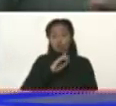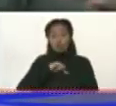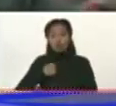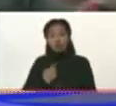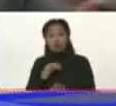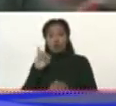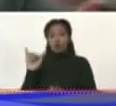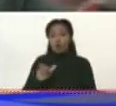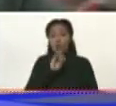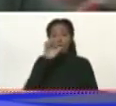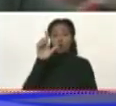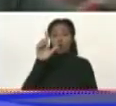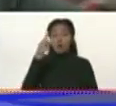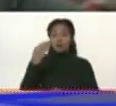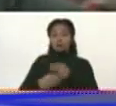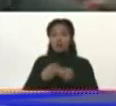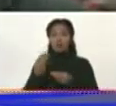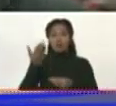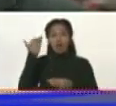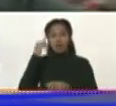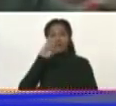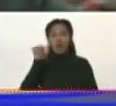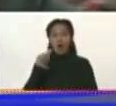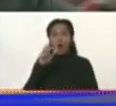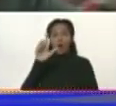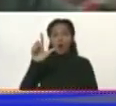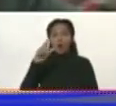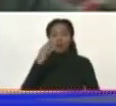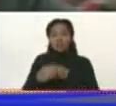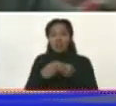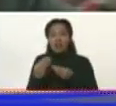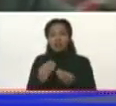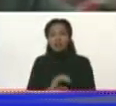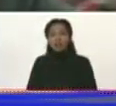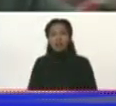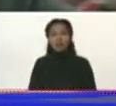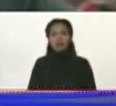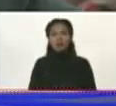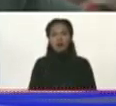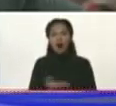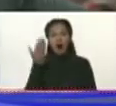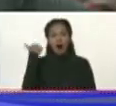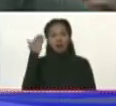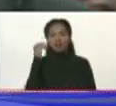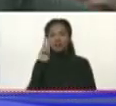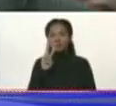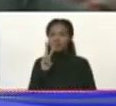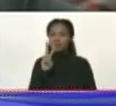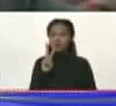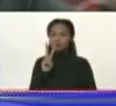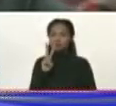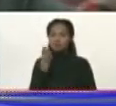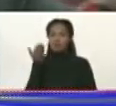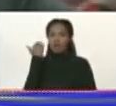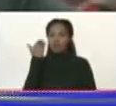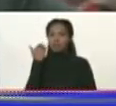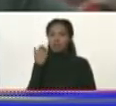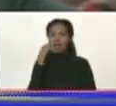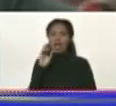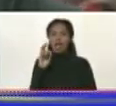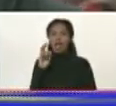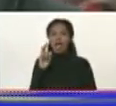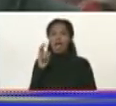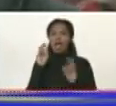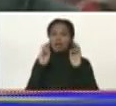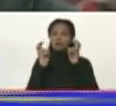desde julio, que se hizo el pasado julio acá en nuestro país, aunque ya había tenido visibilidad el tema